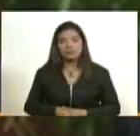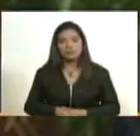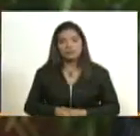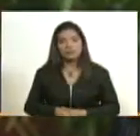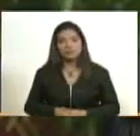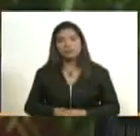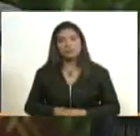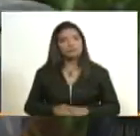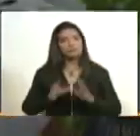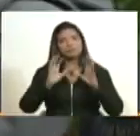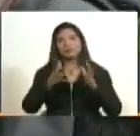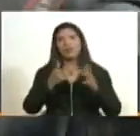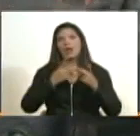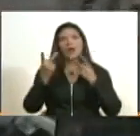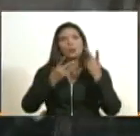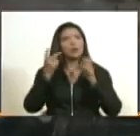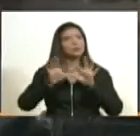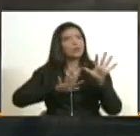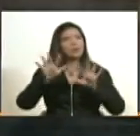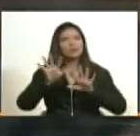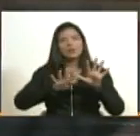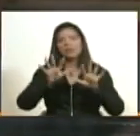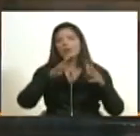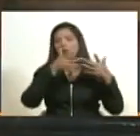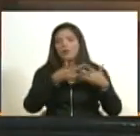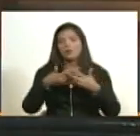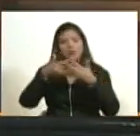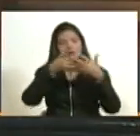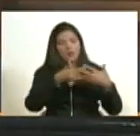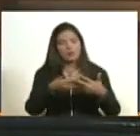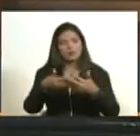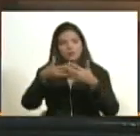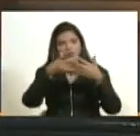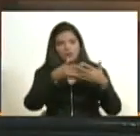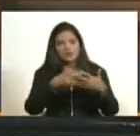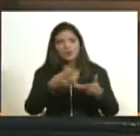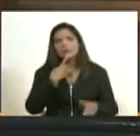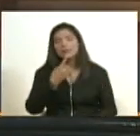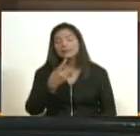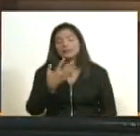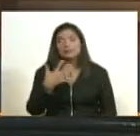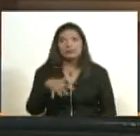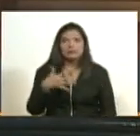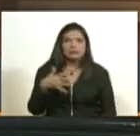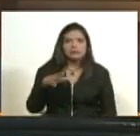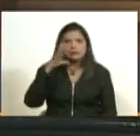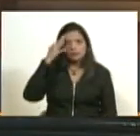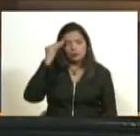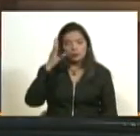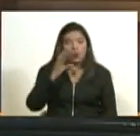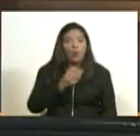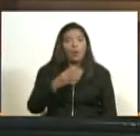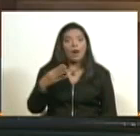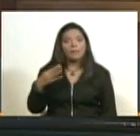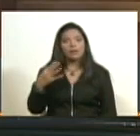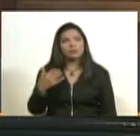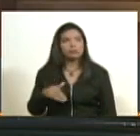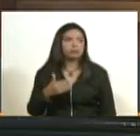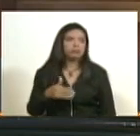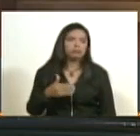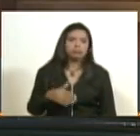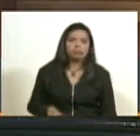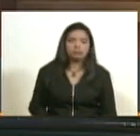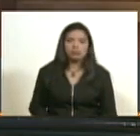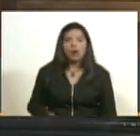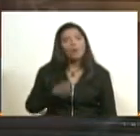refleja desde la política exterior de los Estados Unidos, dice, ay Dios mío, Obama. Cuando uno ve